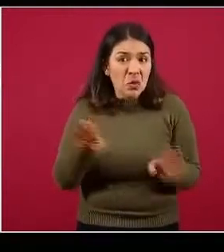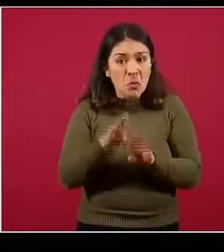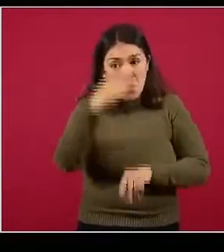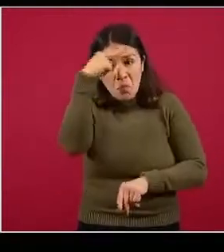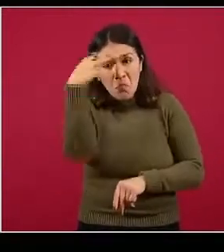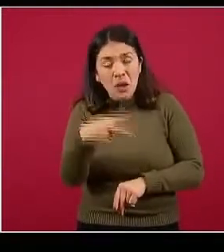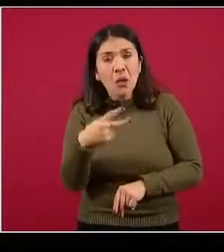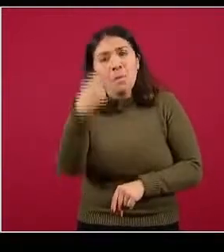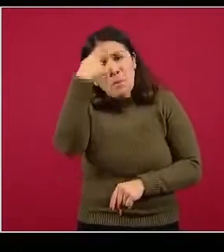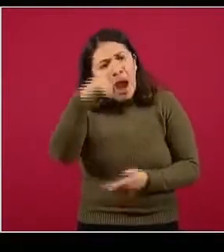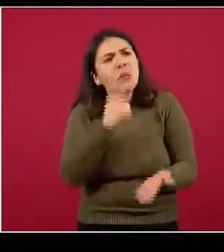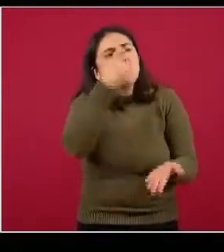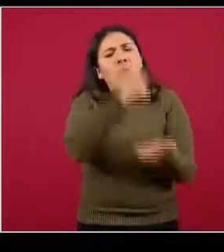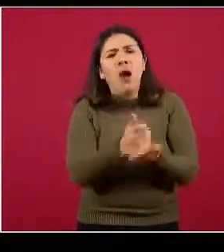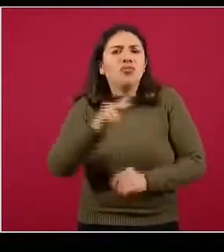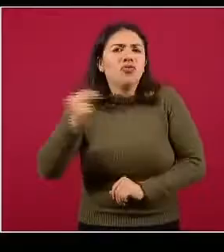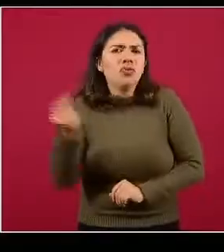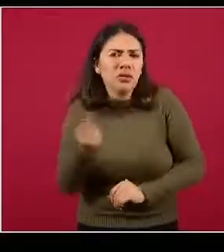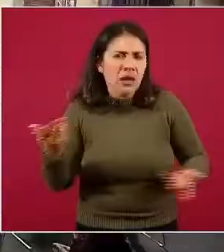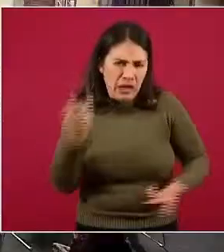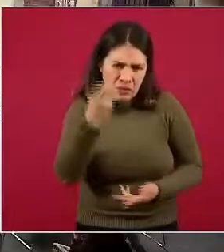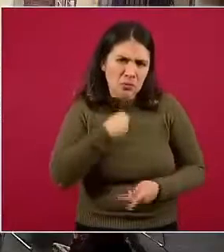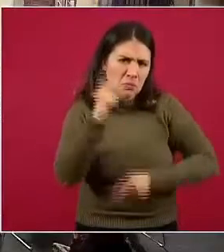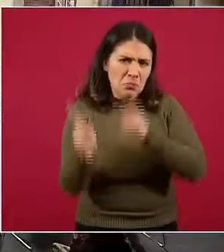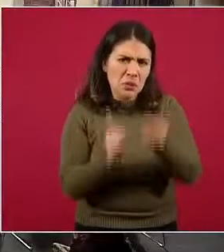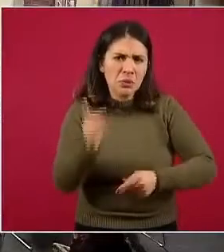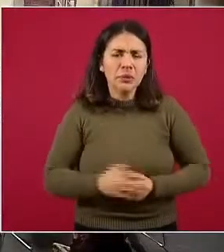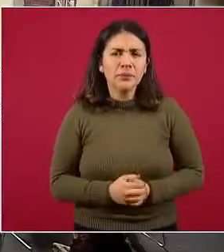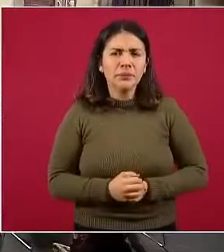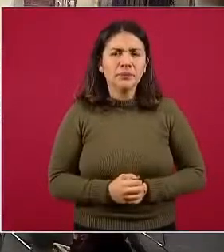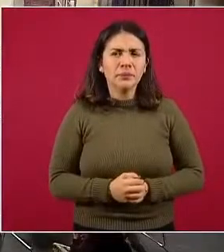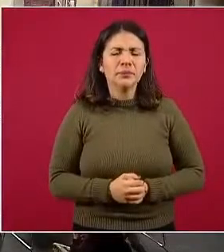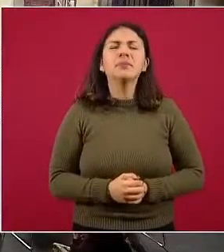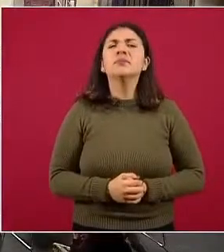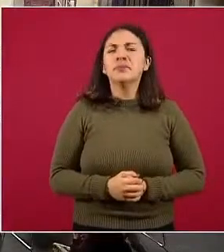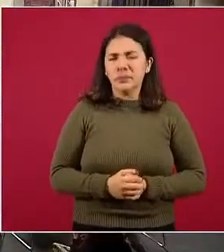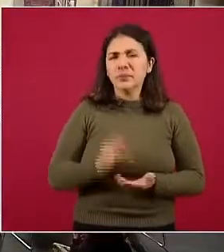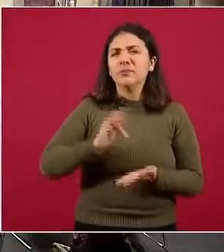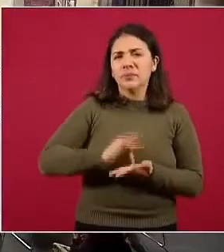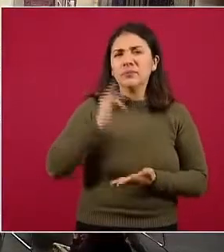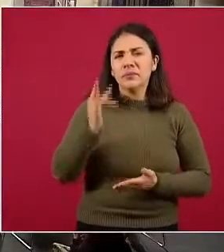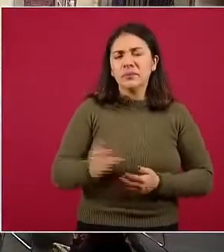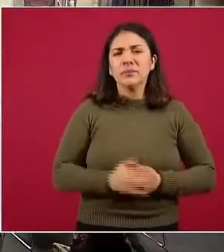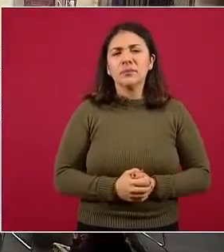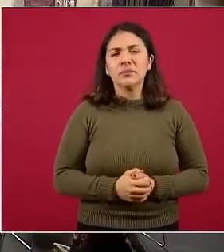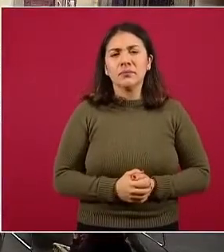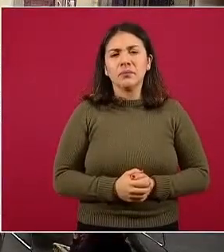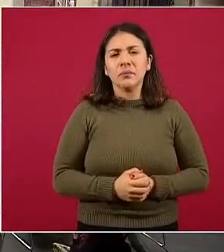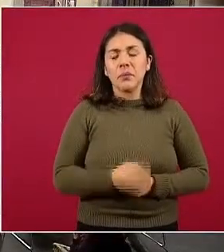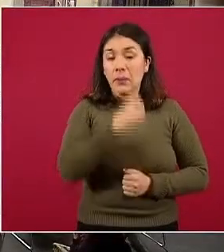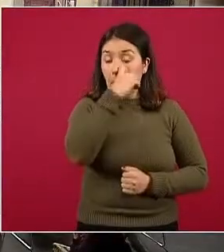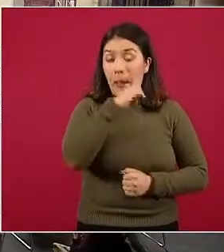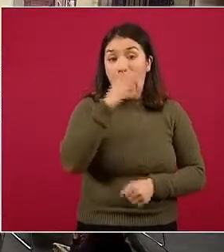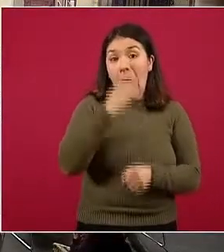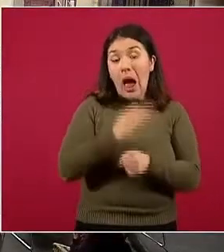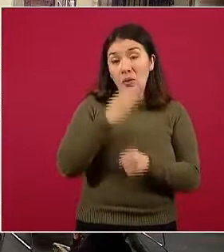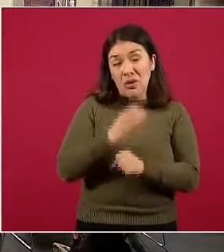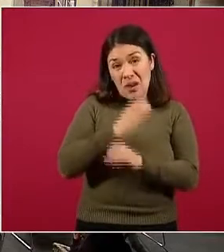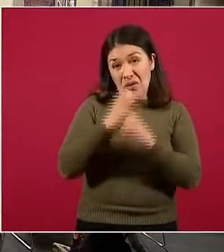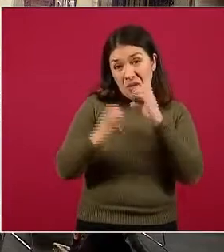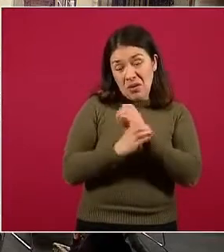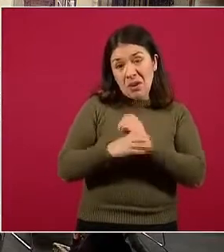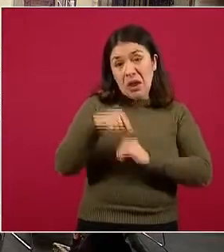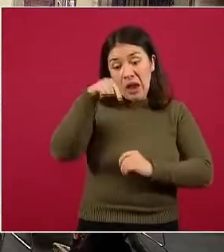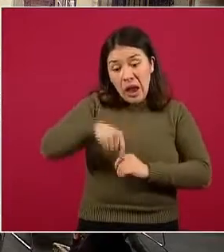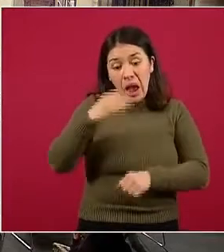no tenga por qué pagar? Esa es mi duda. Gracias. Hay elementos que del presente que tienen implicaciones en el